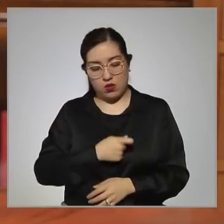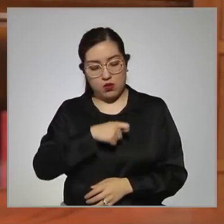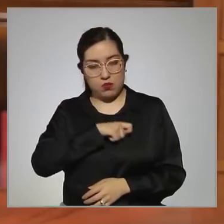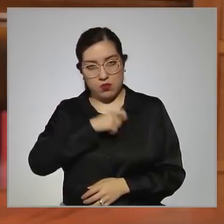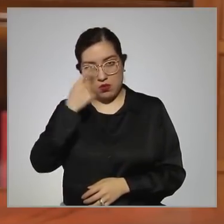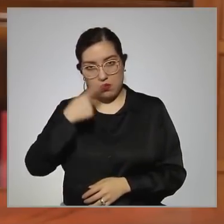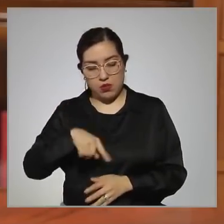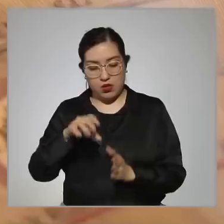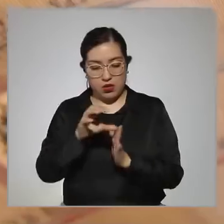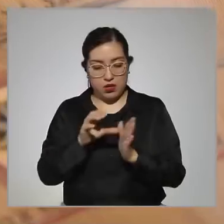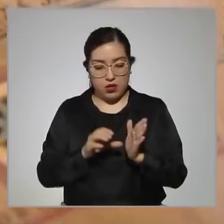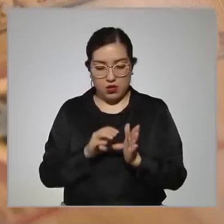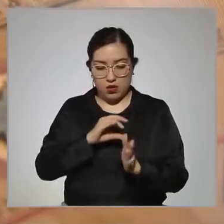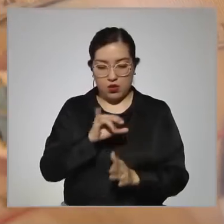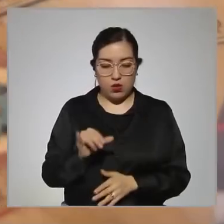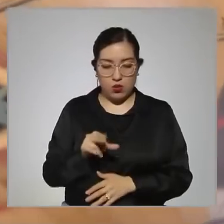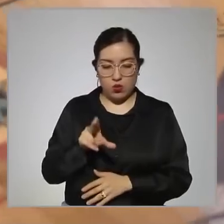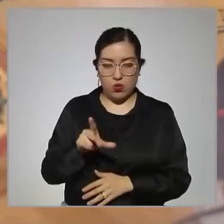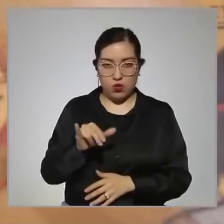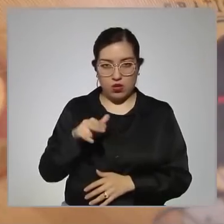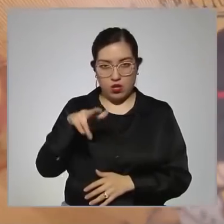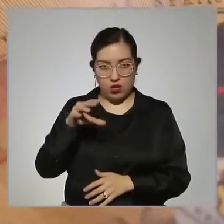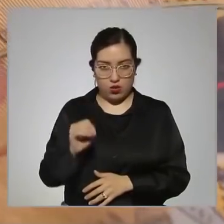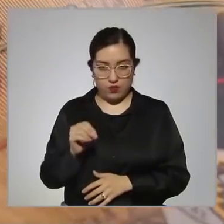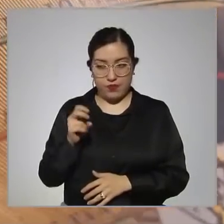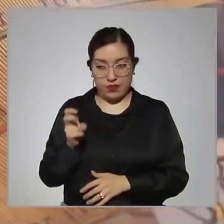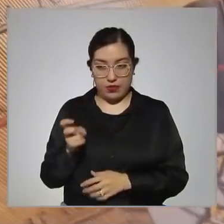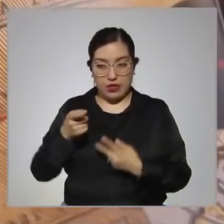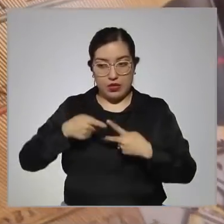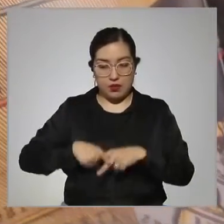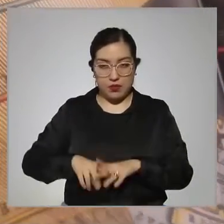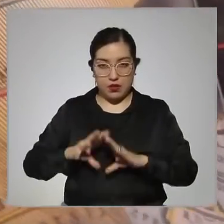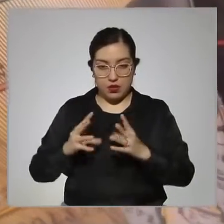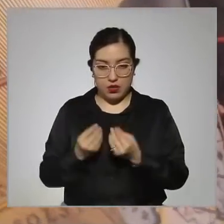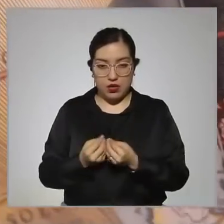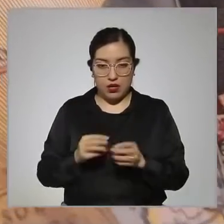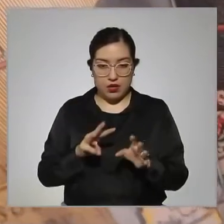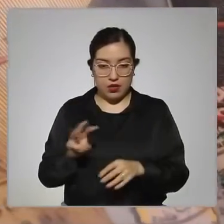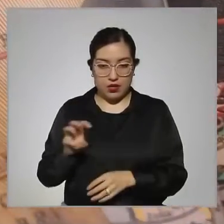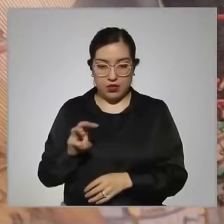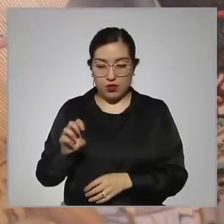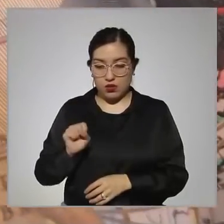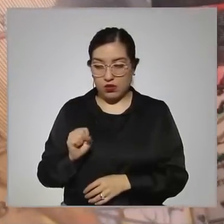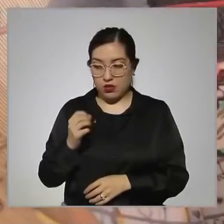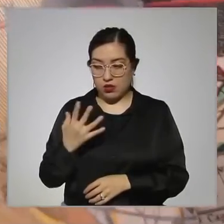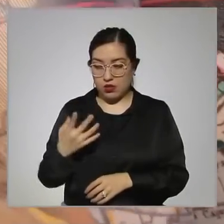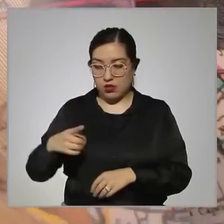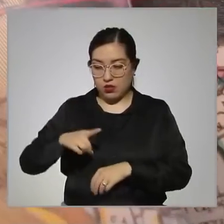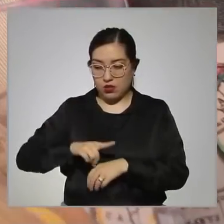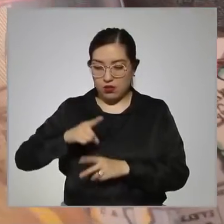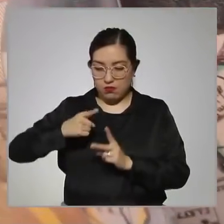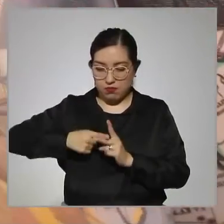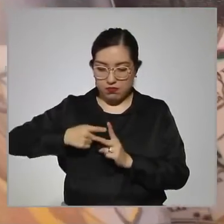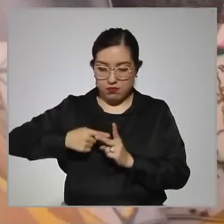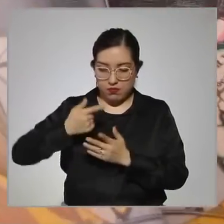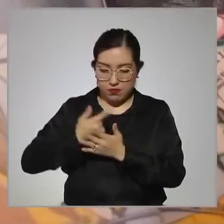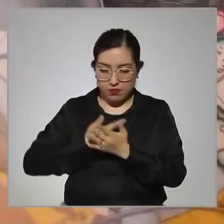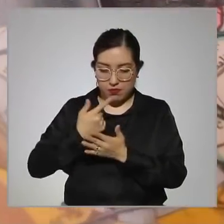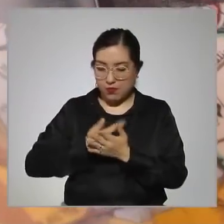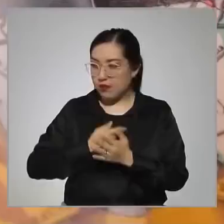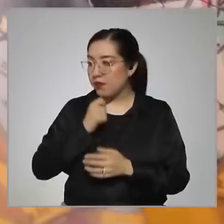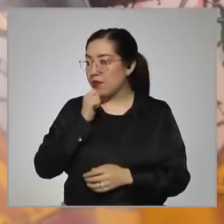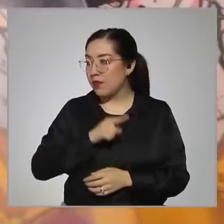calendario juliano y es con la cuenta de 365 días y